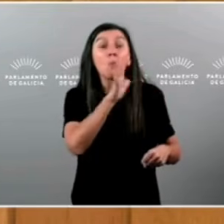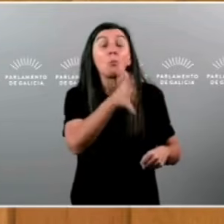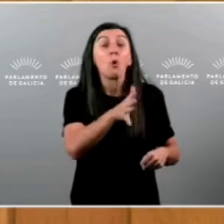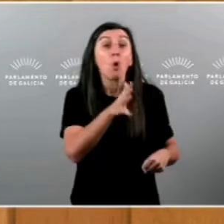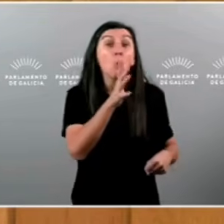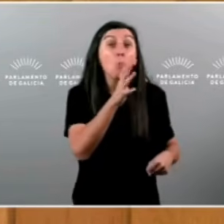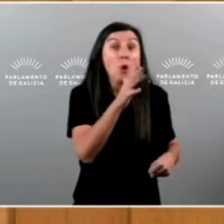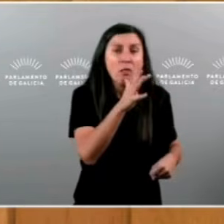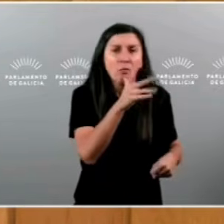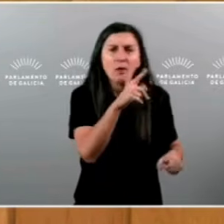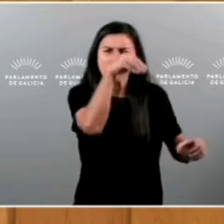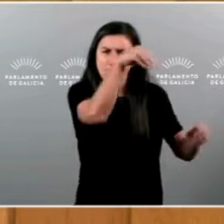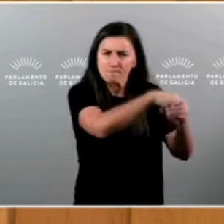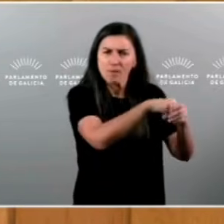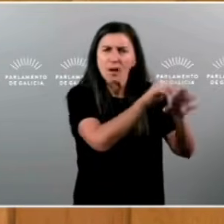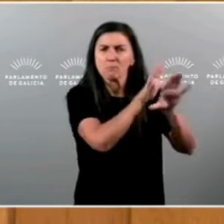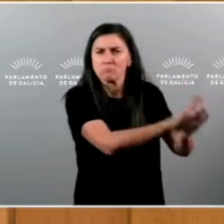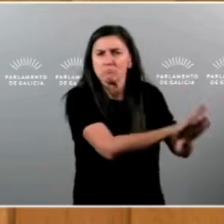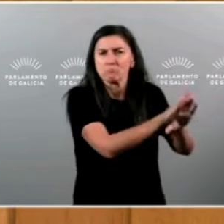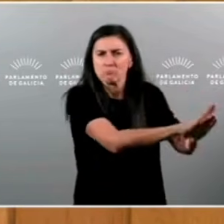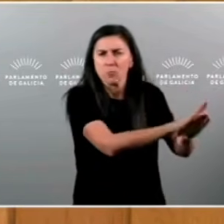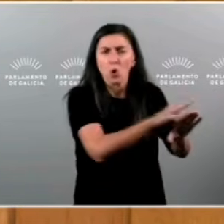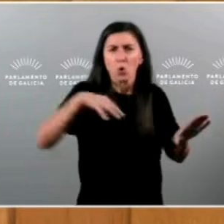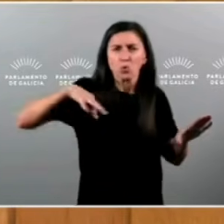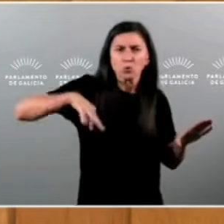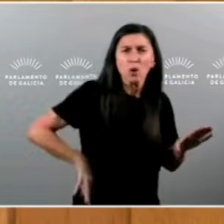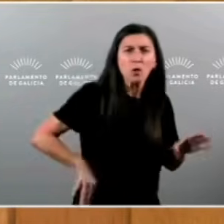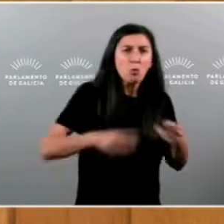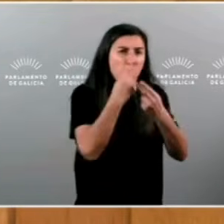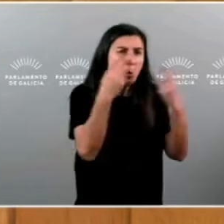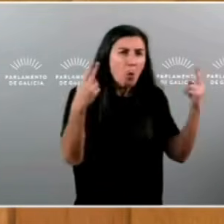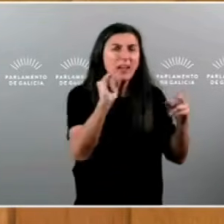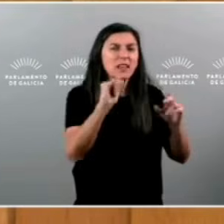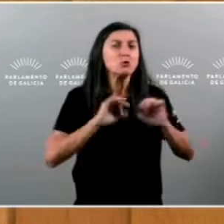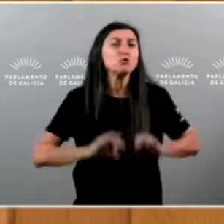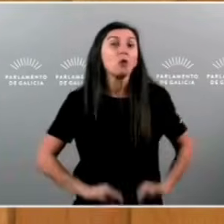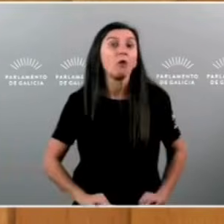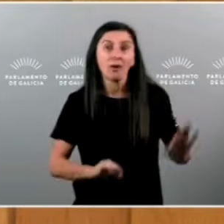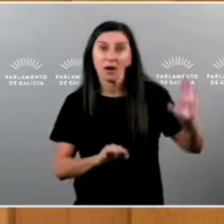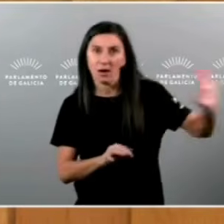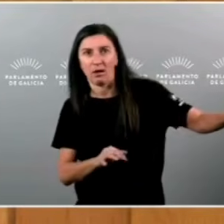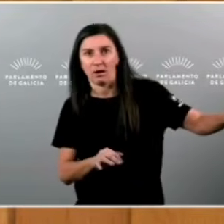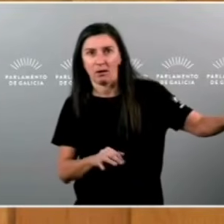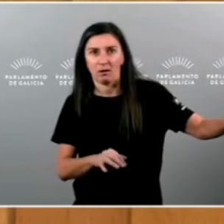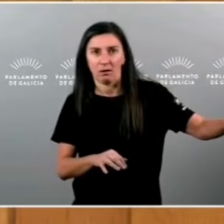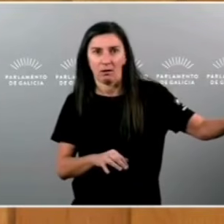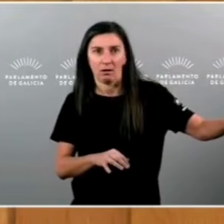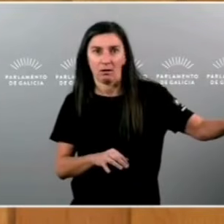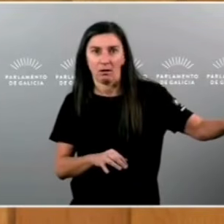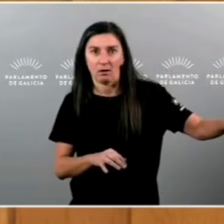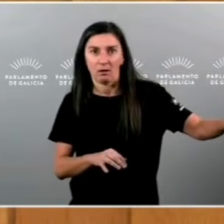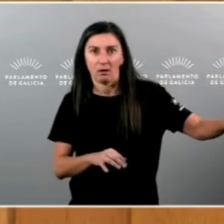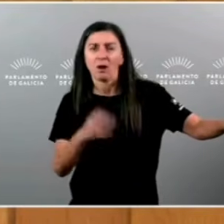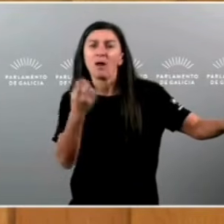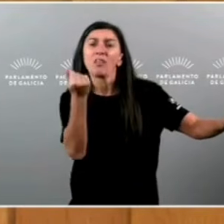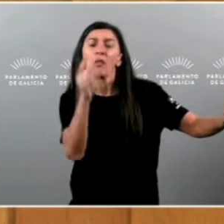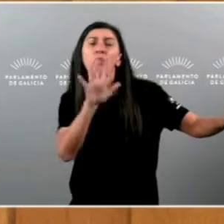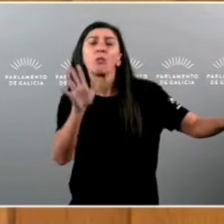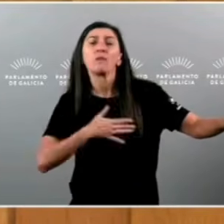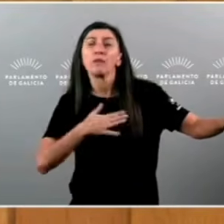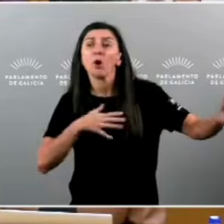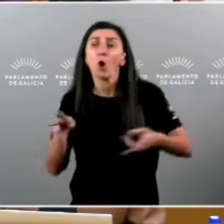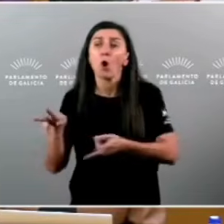e que o mantuvo no cargo con soldo público e chofer pagado cos teus impostos,